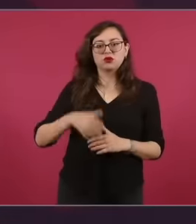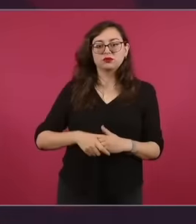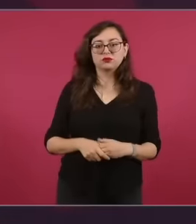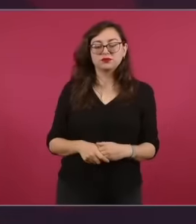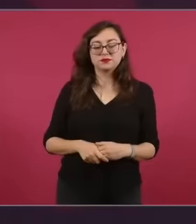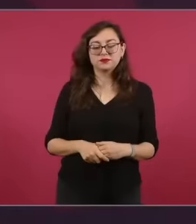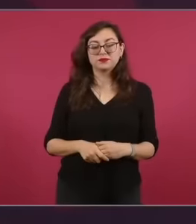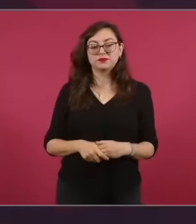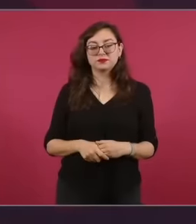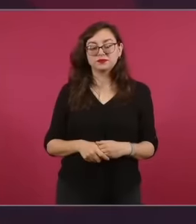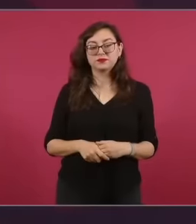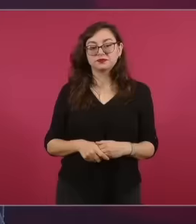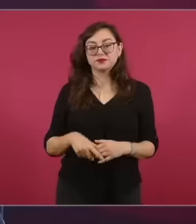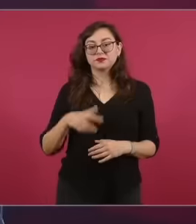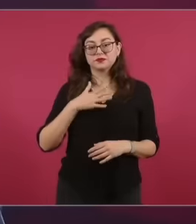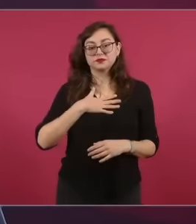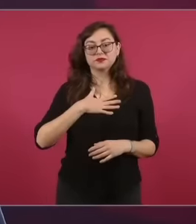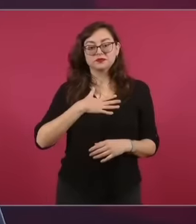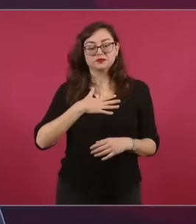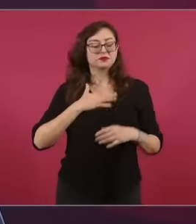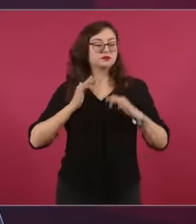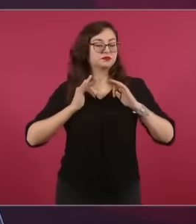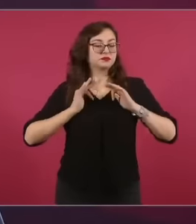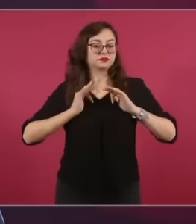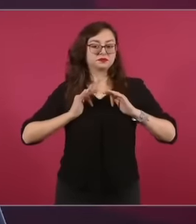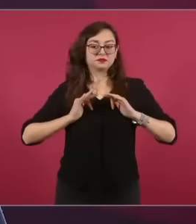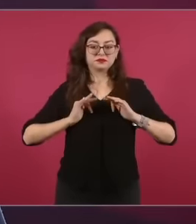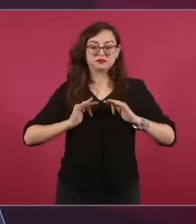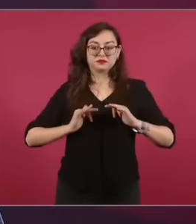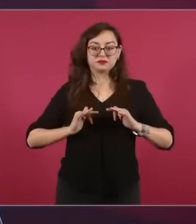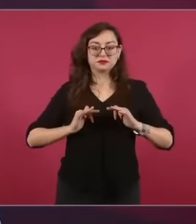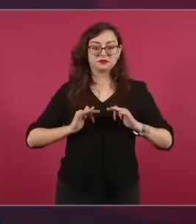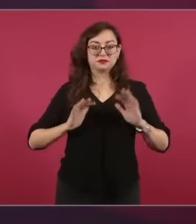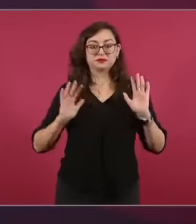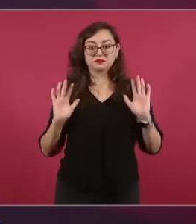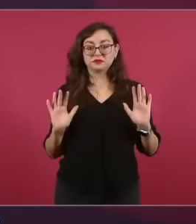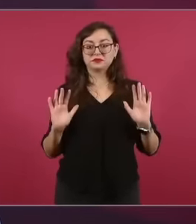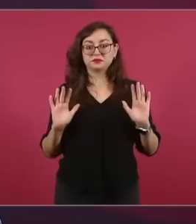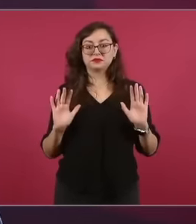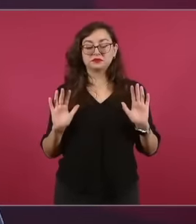es parte de mi experiencia cuando estuve en la oposición